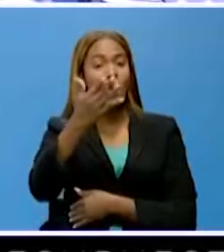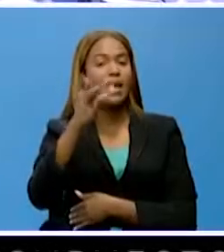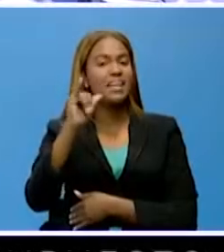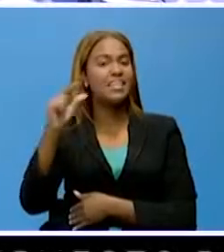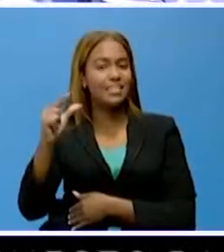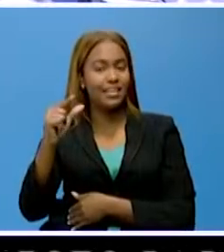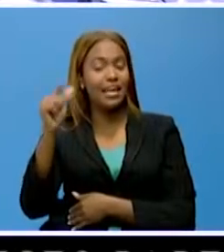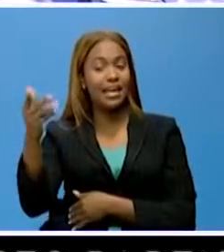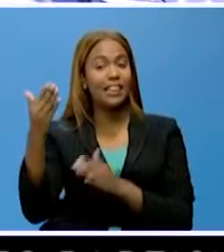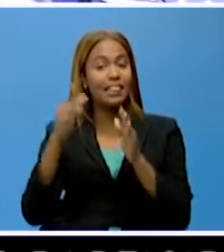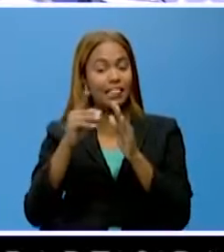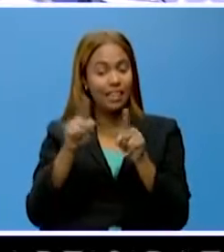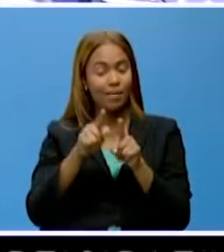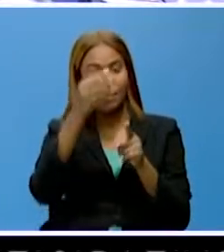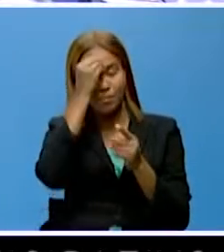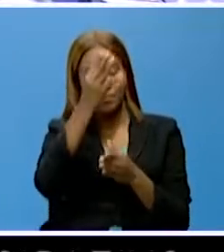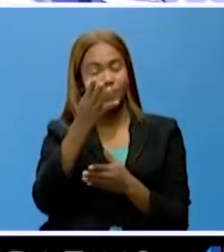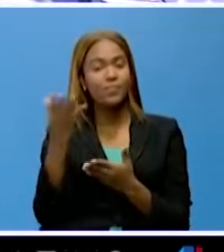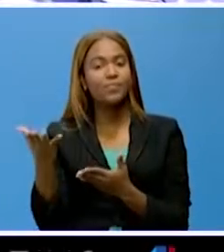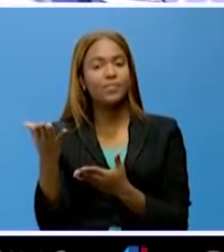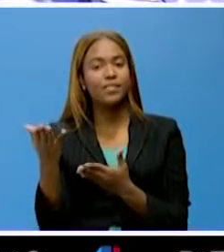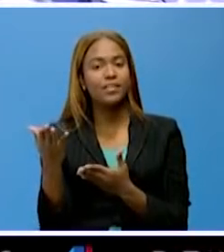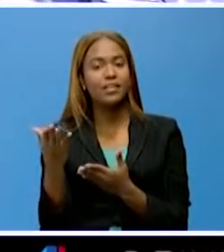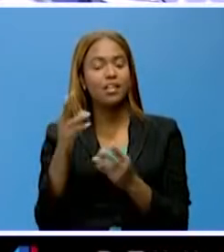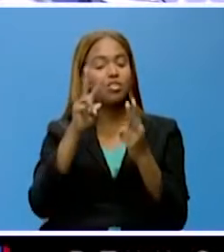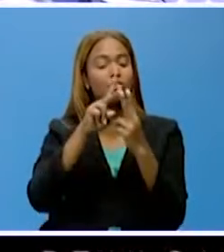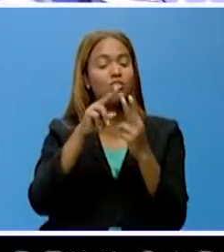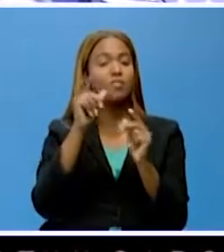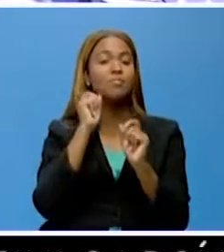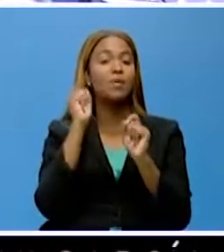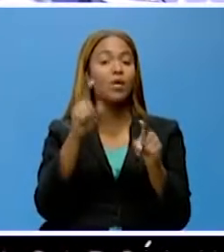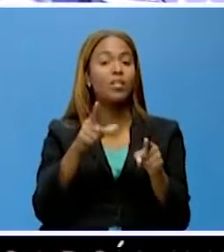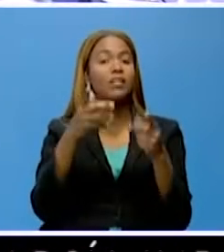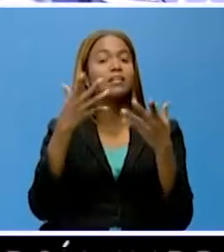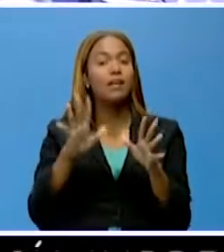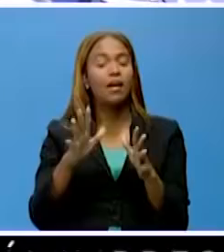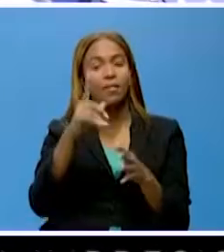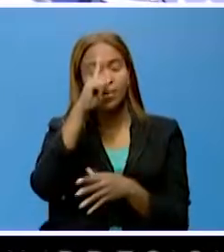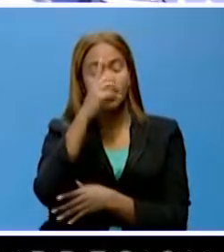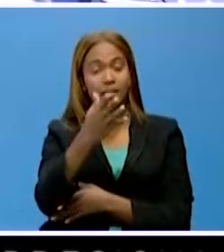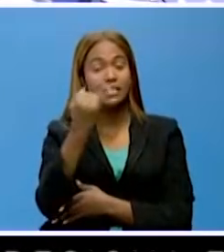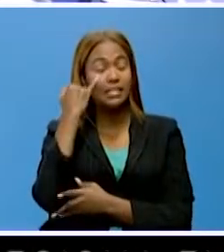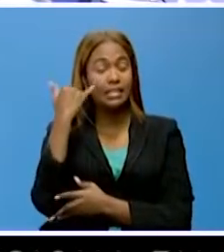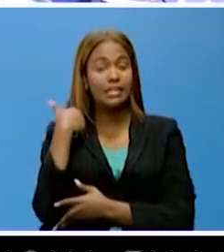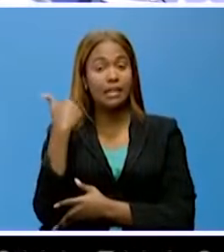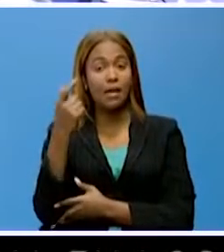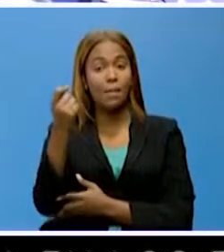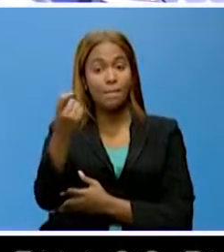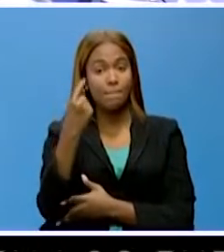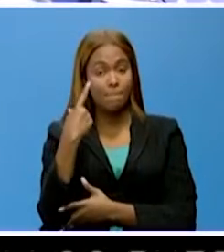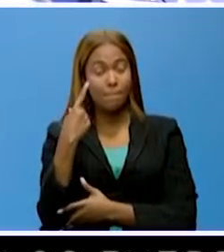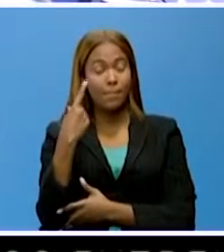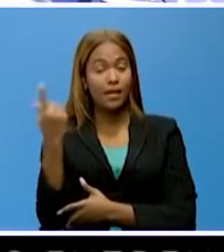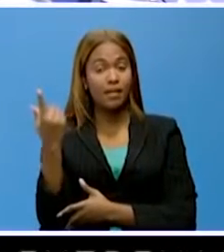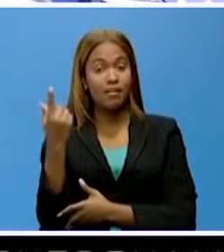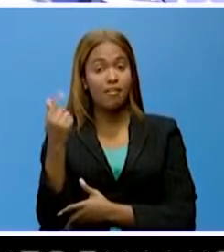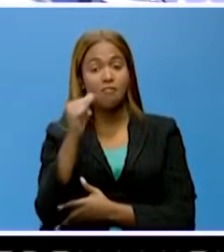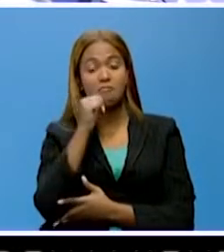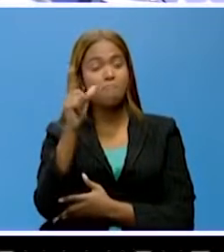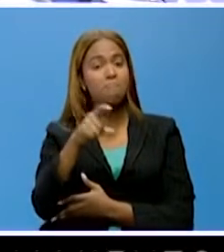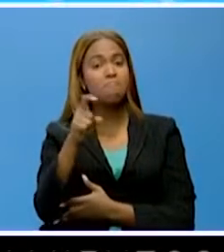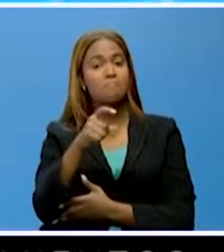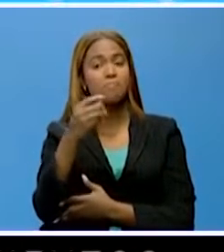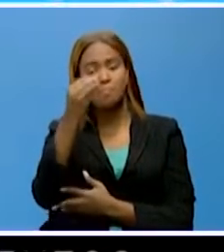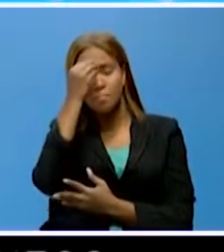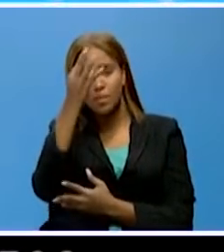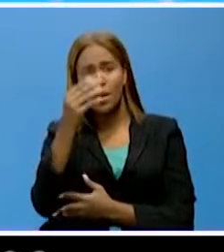ella también lo ha puntualizado. Responde dos cuestionantes y ya exacto, luego... Exacto. Sí, si usted tiene alguna pregunta, no hay necesidad